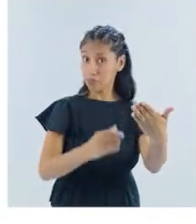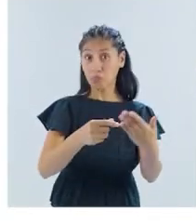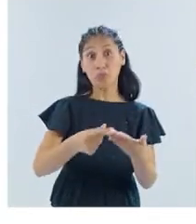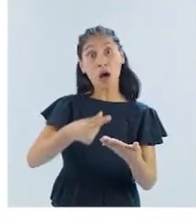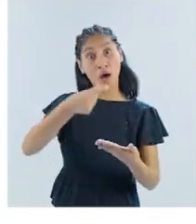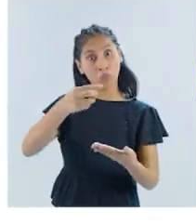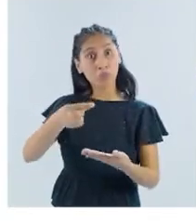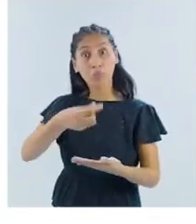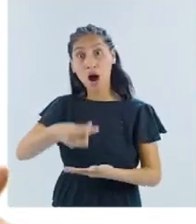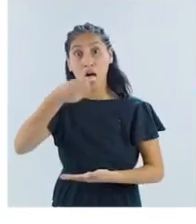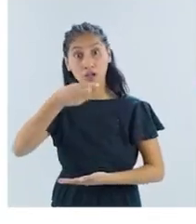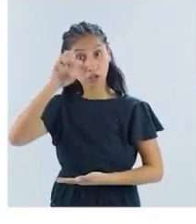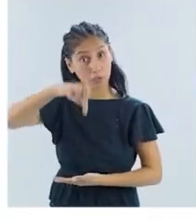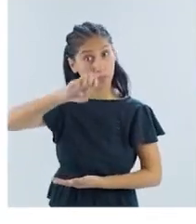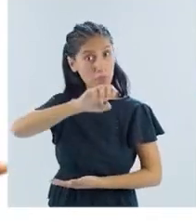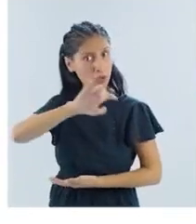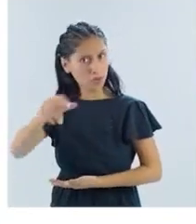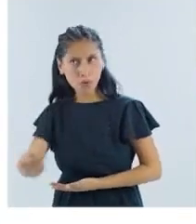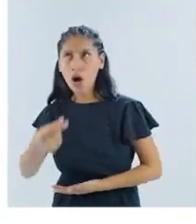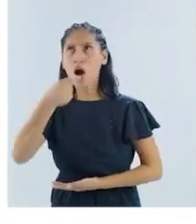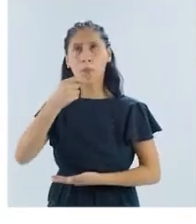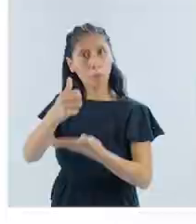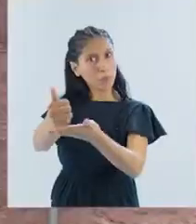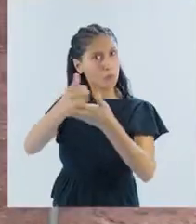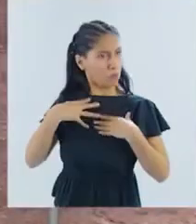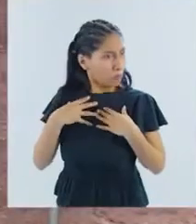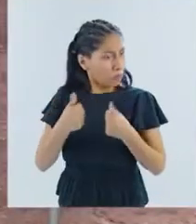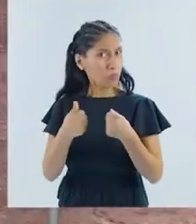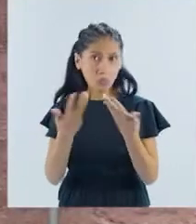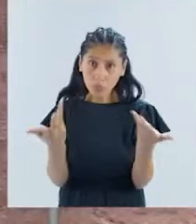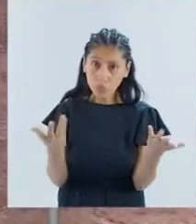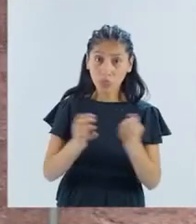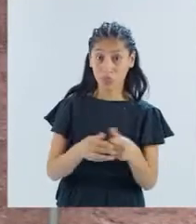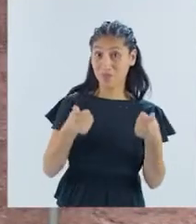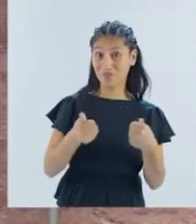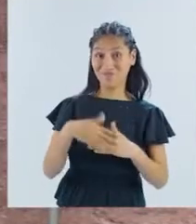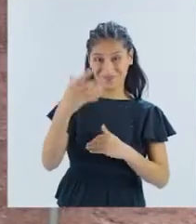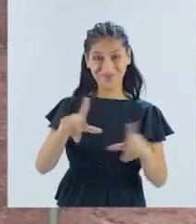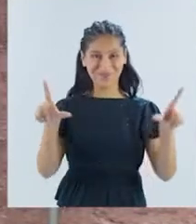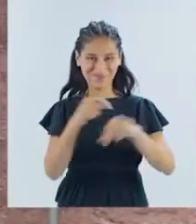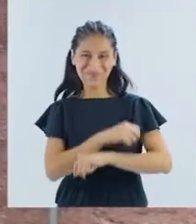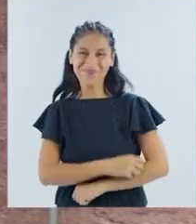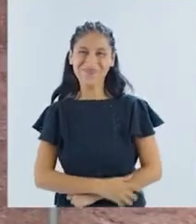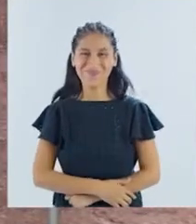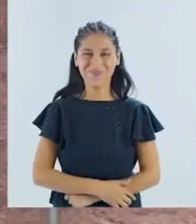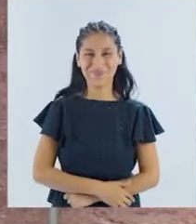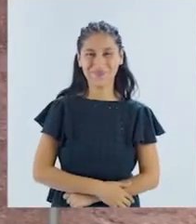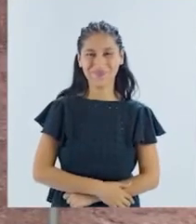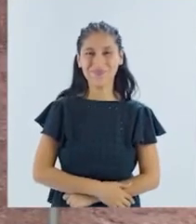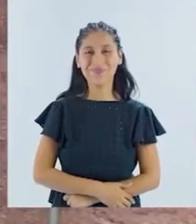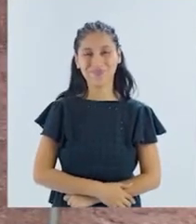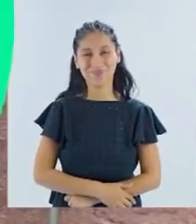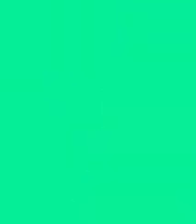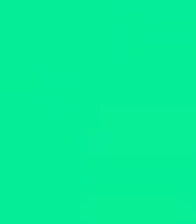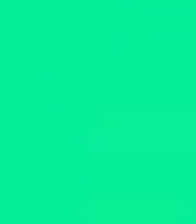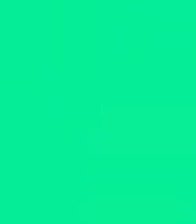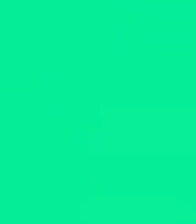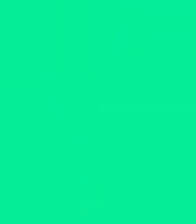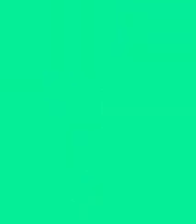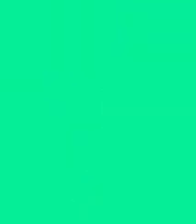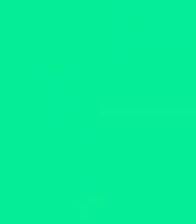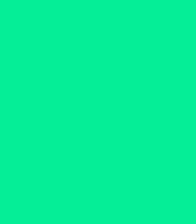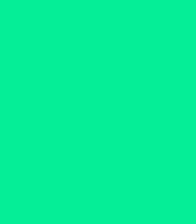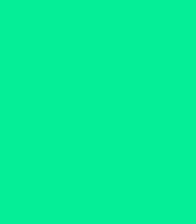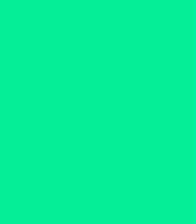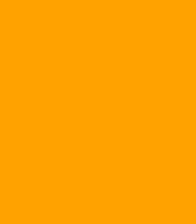se imaginaban, como la penicilina descubierta por Fleming. Interesante. Vamos a volver con más. No se muevan.